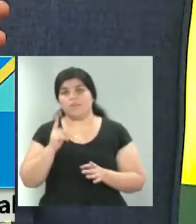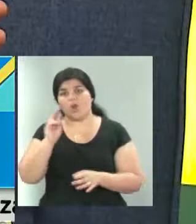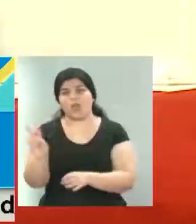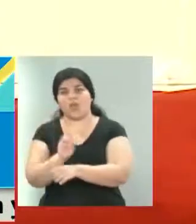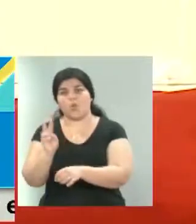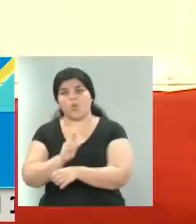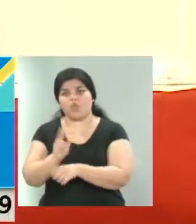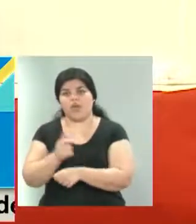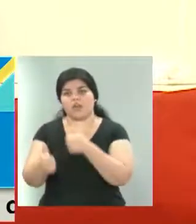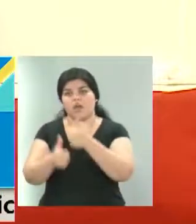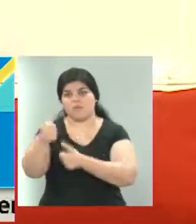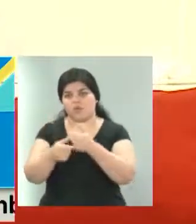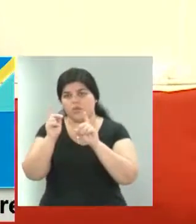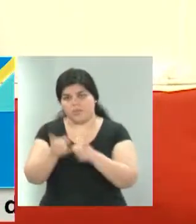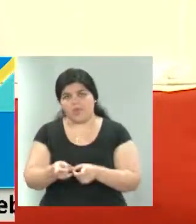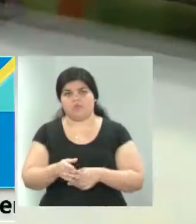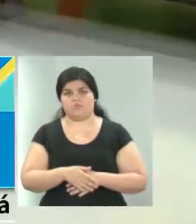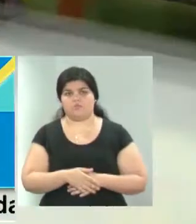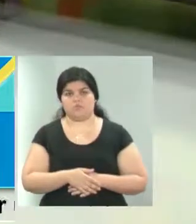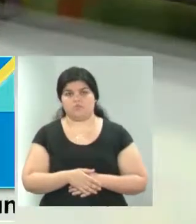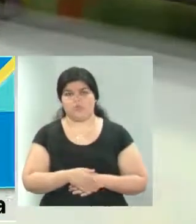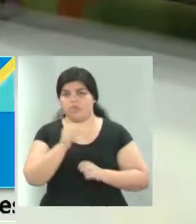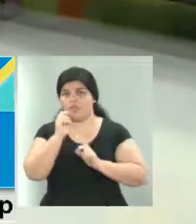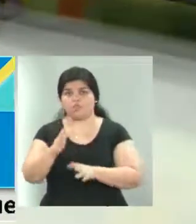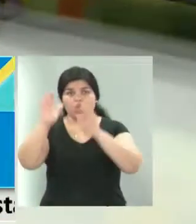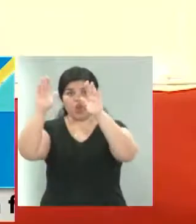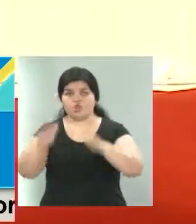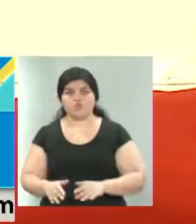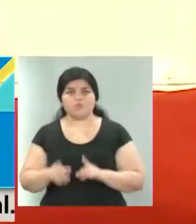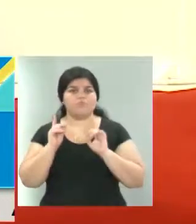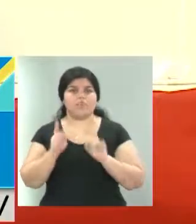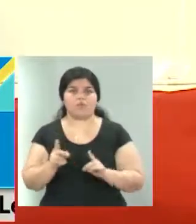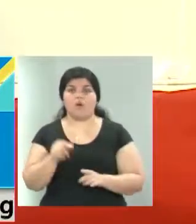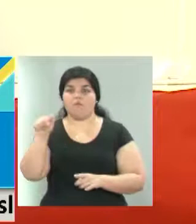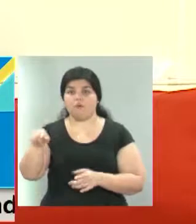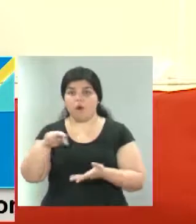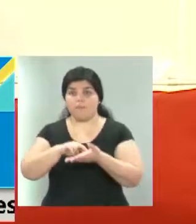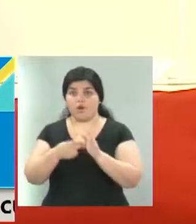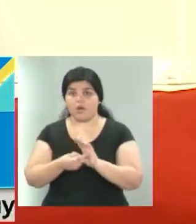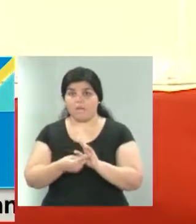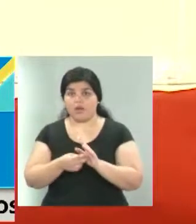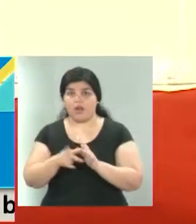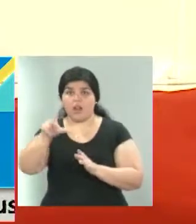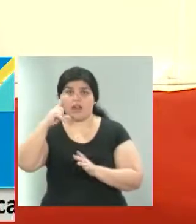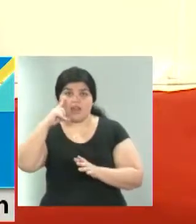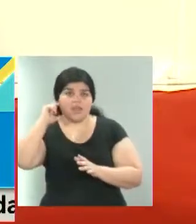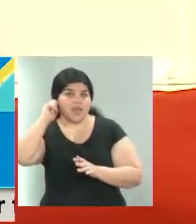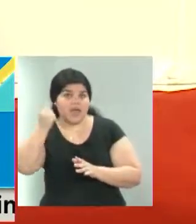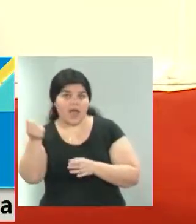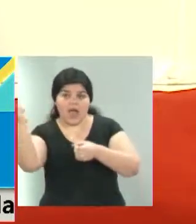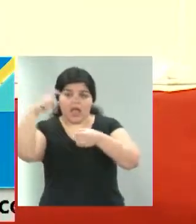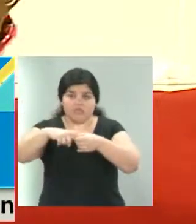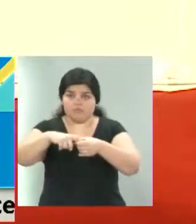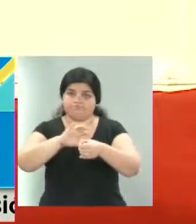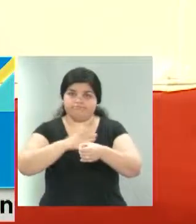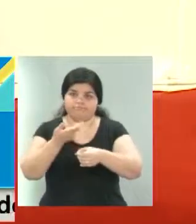violencia. Exacto. Si no decís, mirá, todos tienen la misma pena. Hacer lío, te tenés que ir de la liga porque no queremos ese tipo de espectáculo.